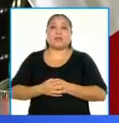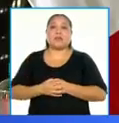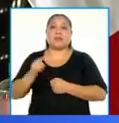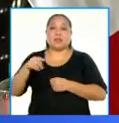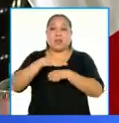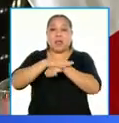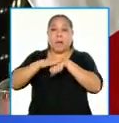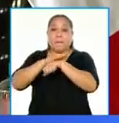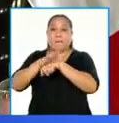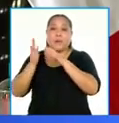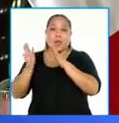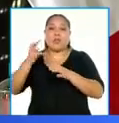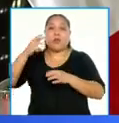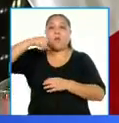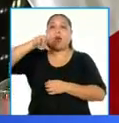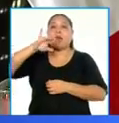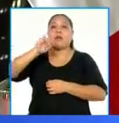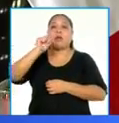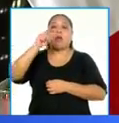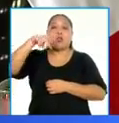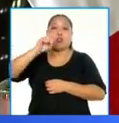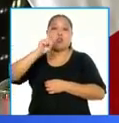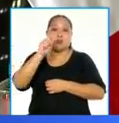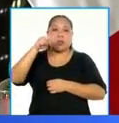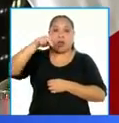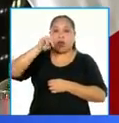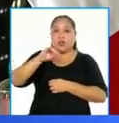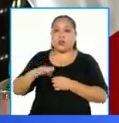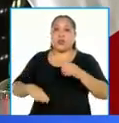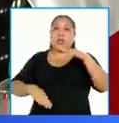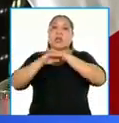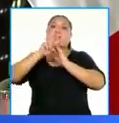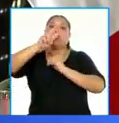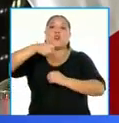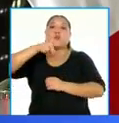es el Plan Mariano Santos al 2030, ¿no? Que es una